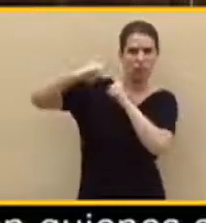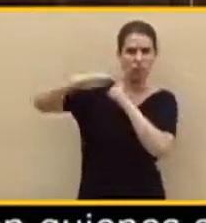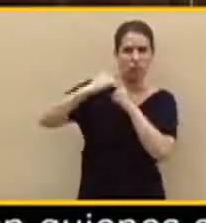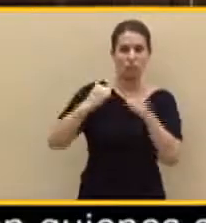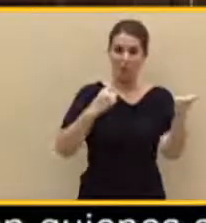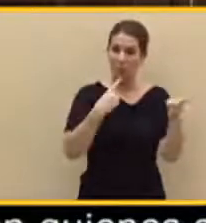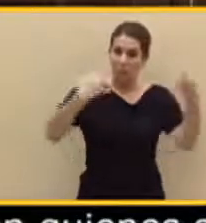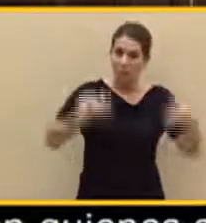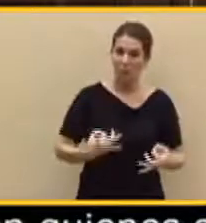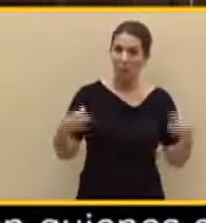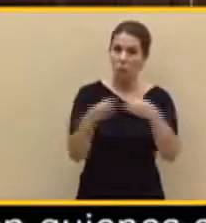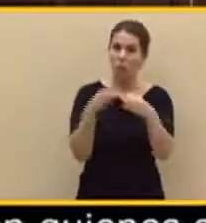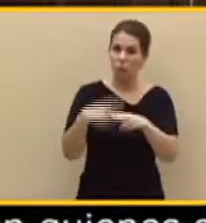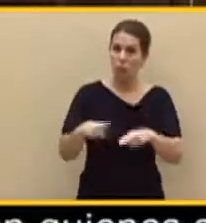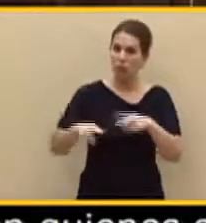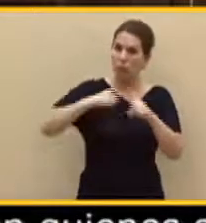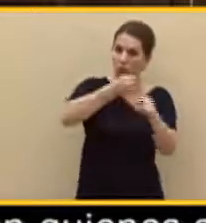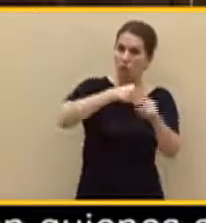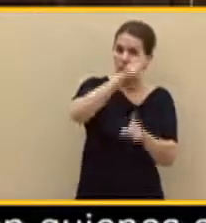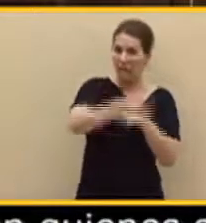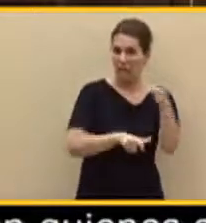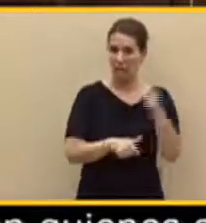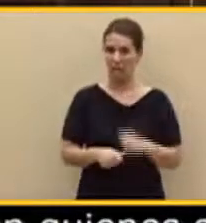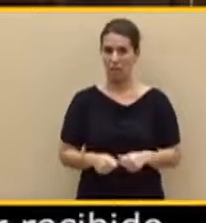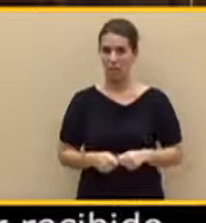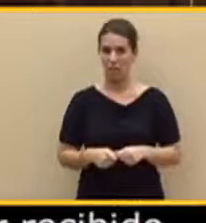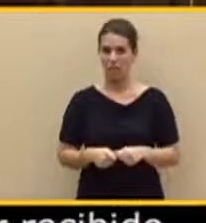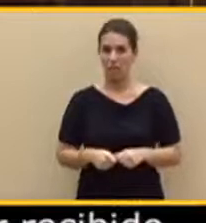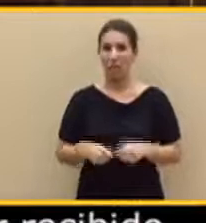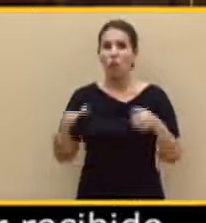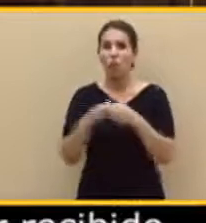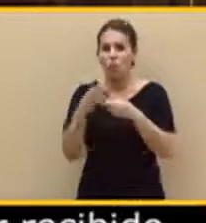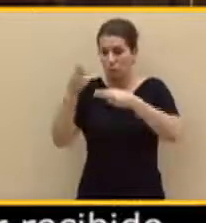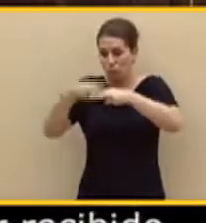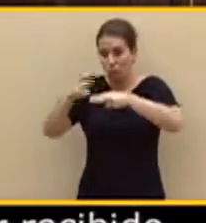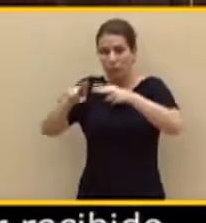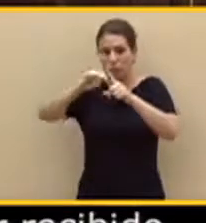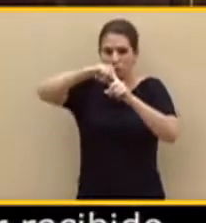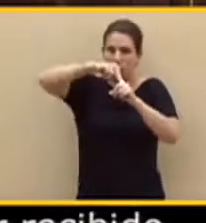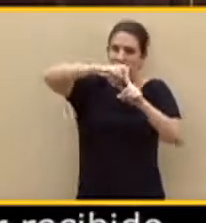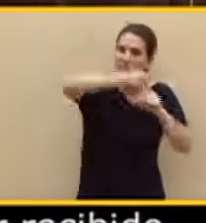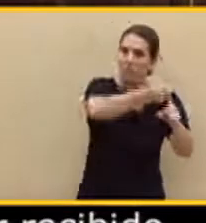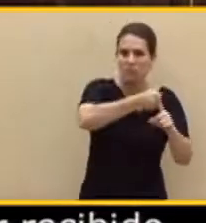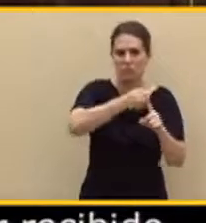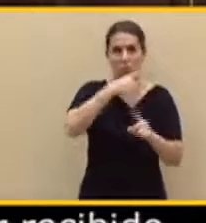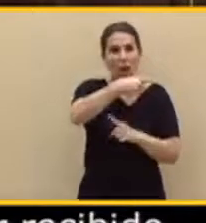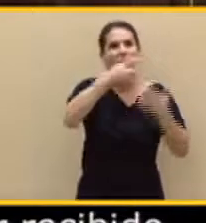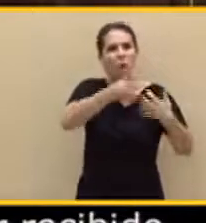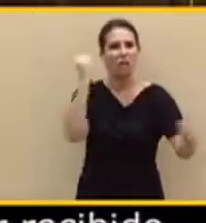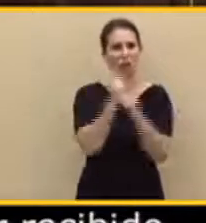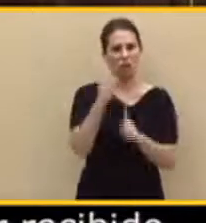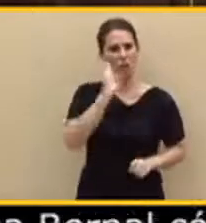partidos políticos. Presiones de partidos políticos. Miren, explicaba Bernal cómo hay dos tipos